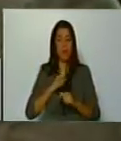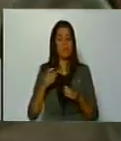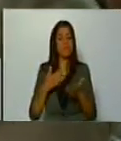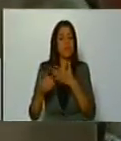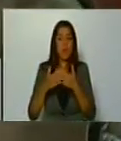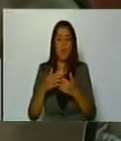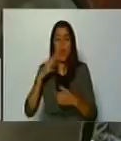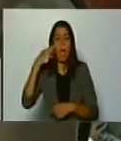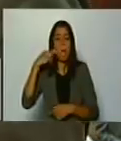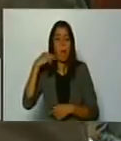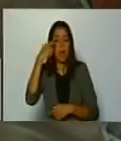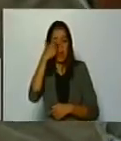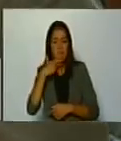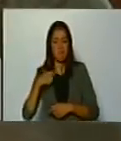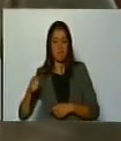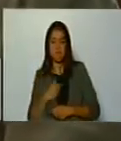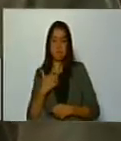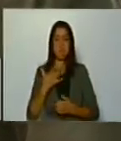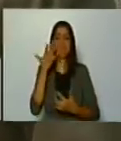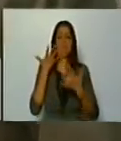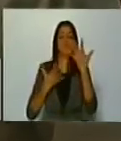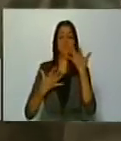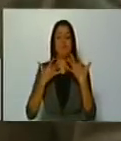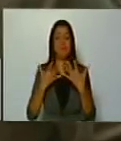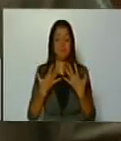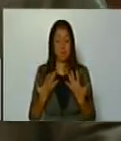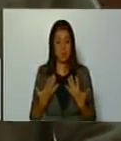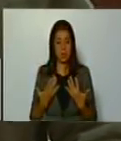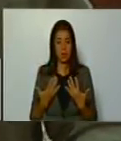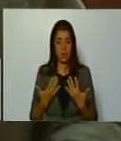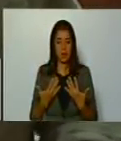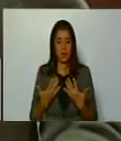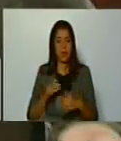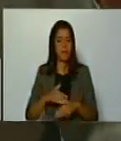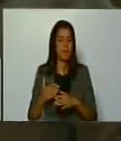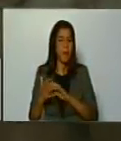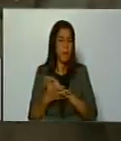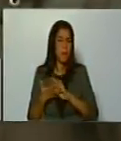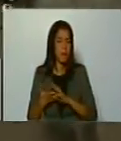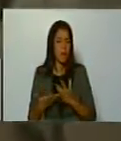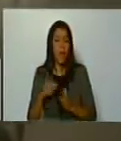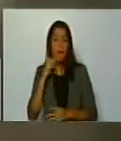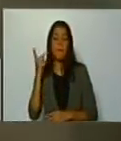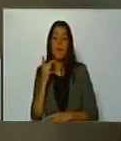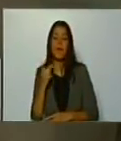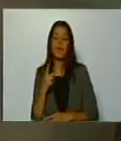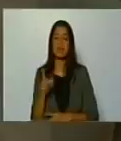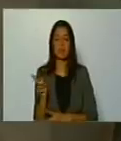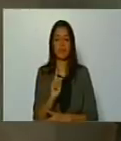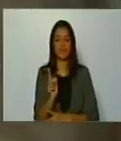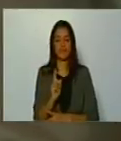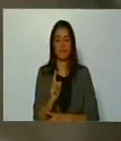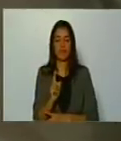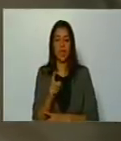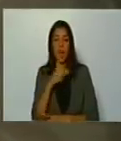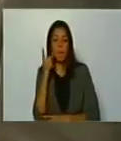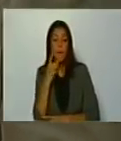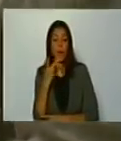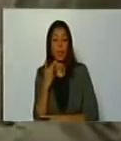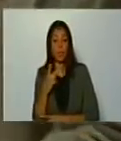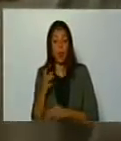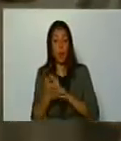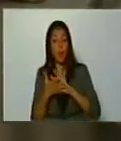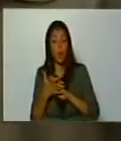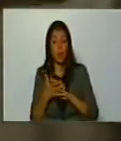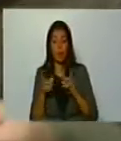negro. ¿Cuál es el problema, pues? Porque no es un problema político. No, dije, no es un problema político, porque